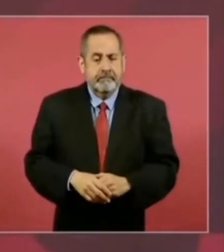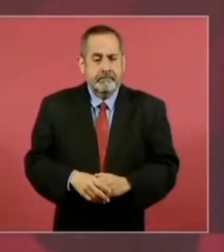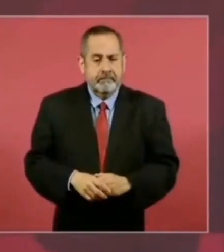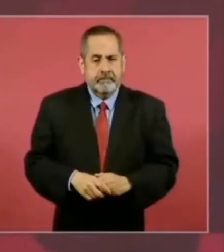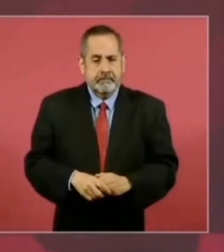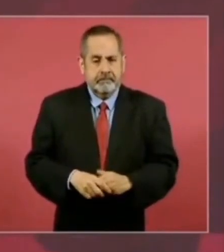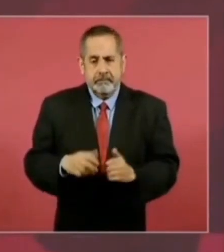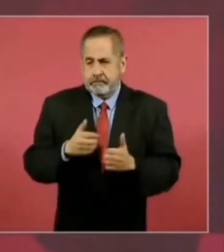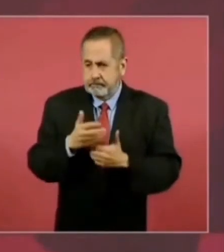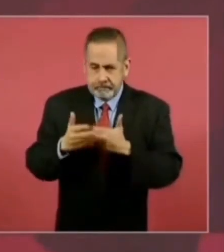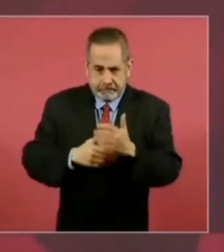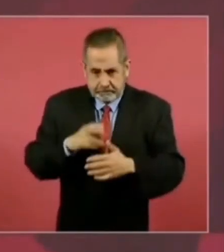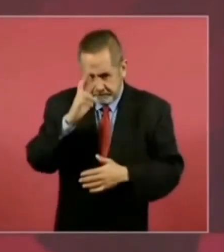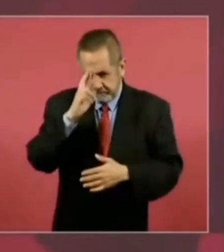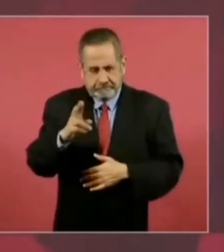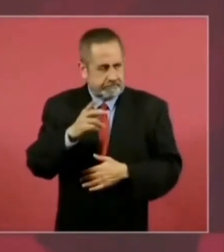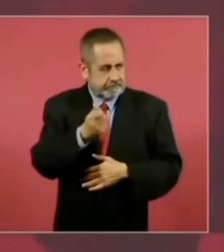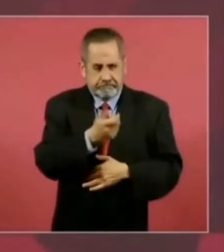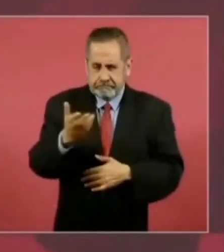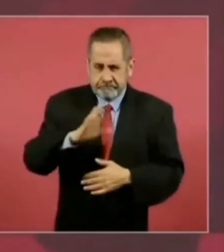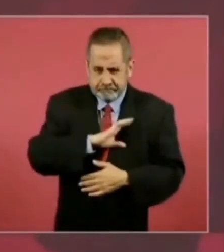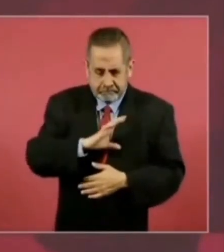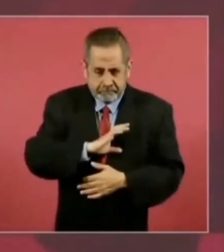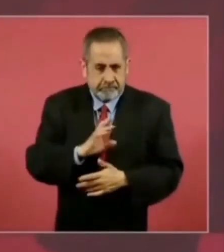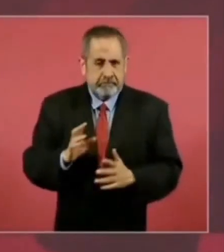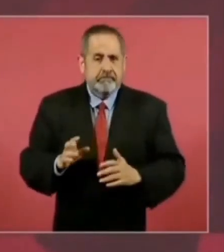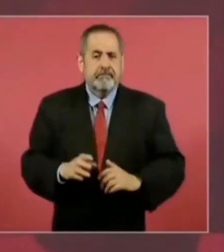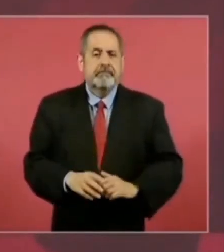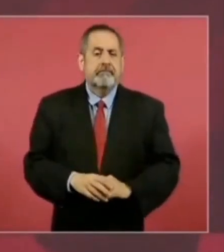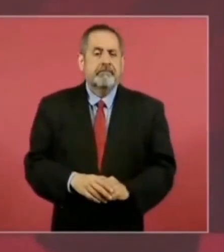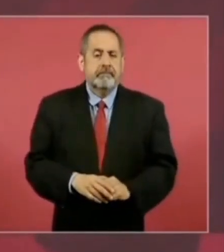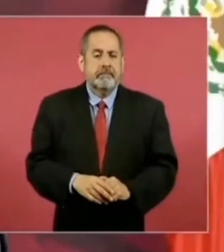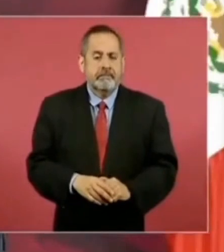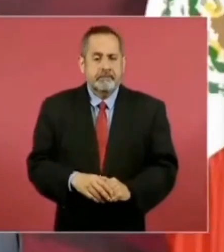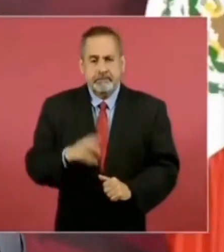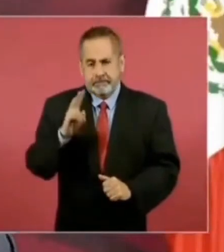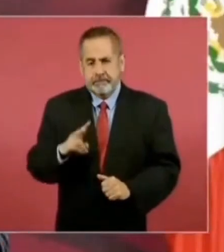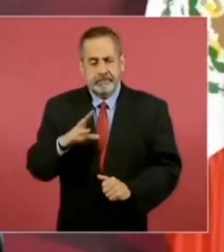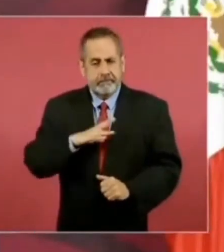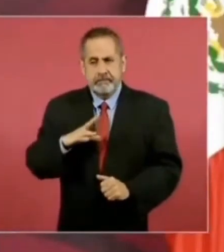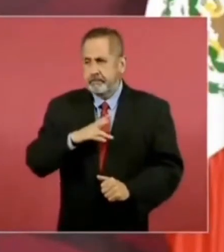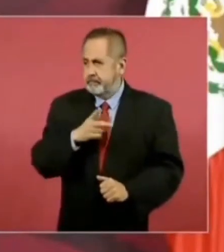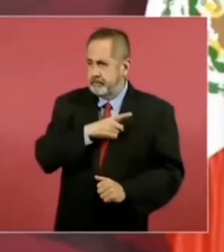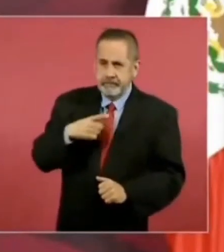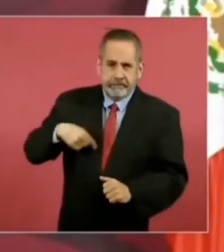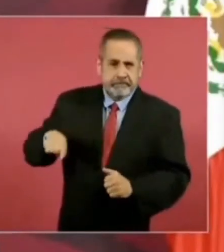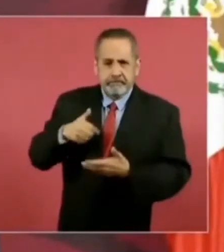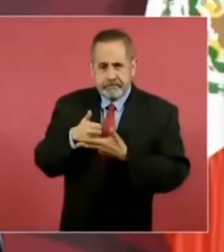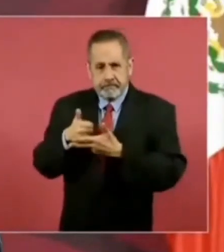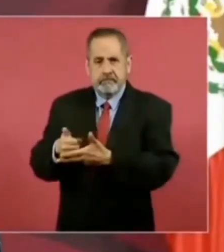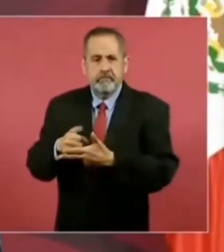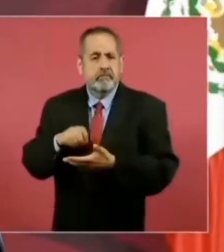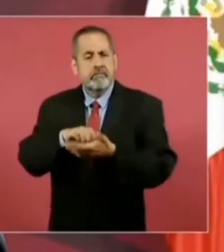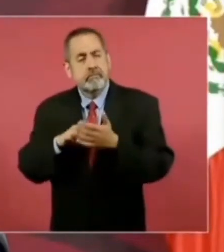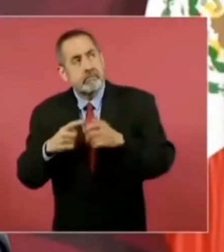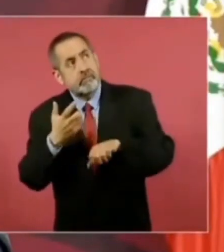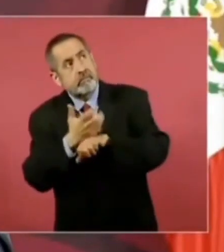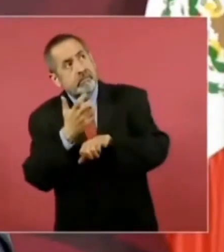con todo respeto y de manera fraterna, porque tenemos todos que ayudar. El caso de Estados